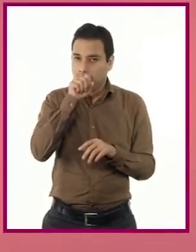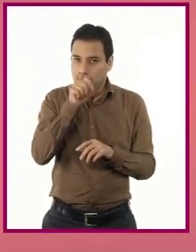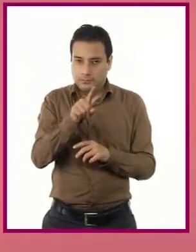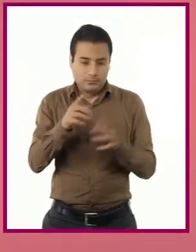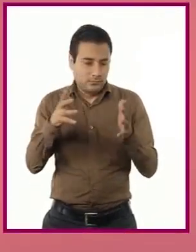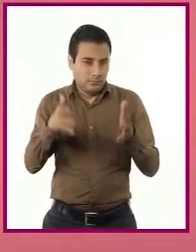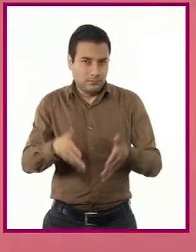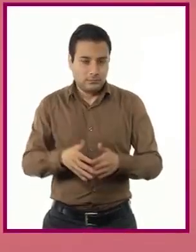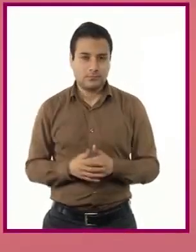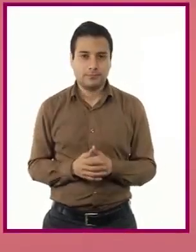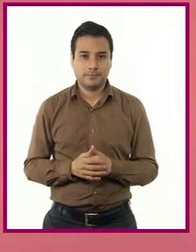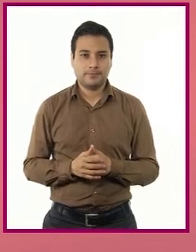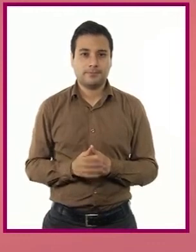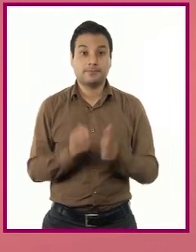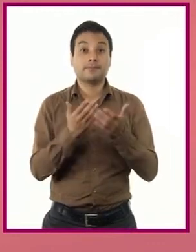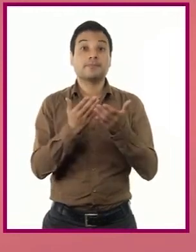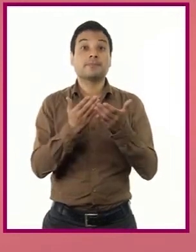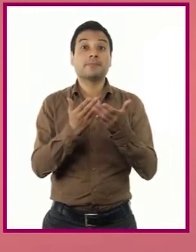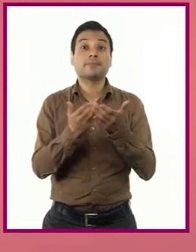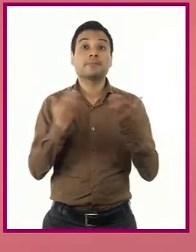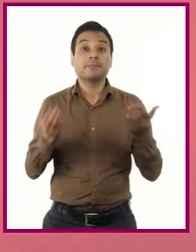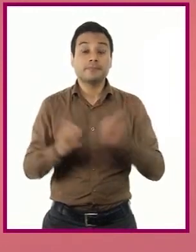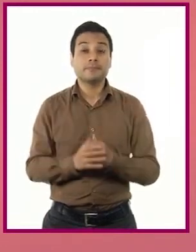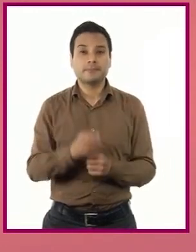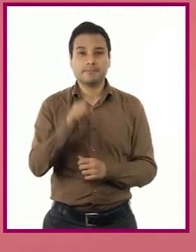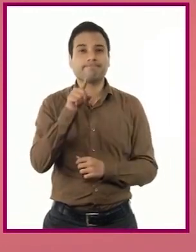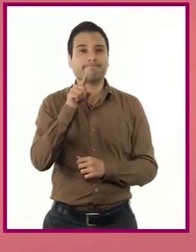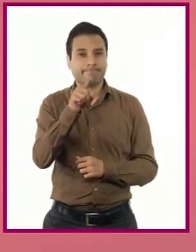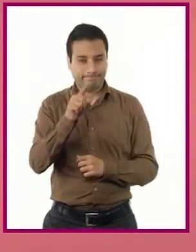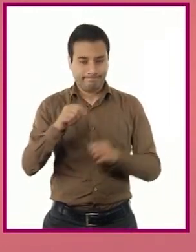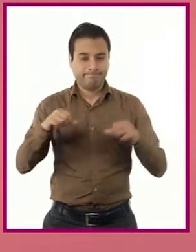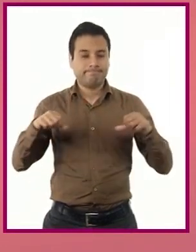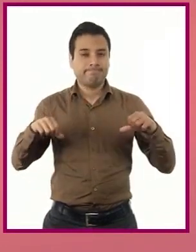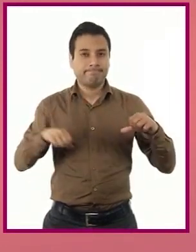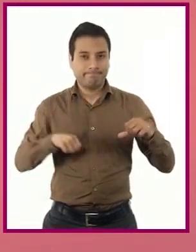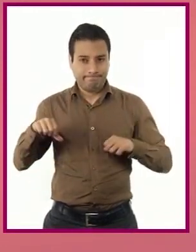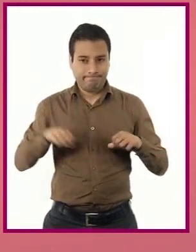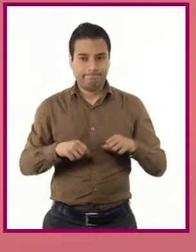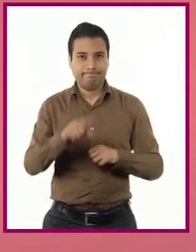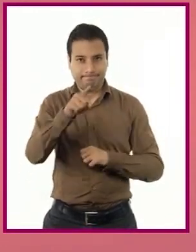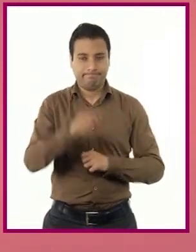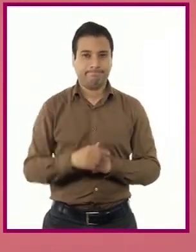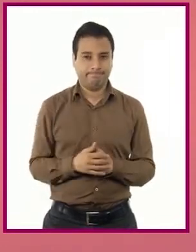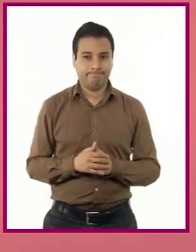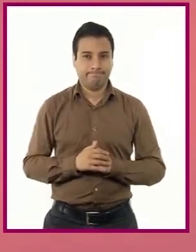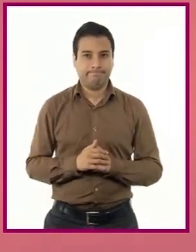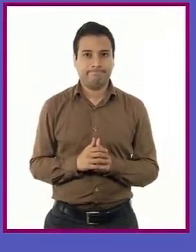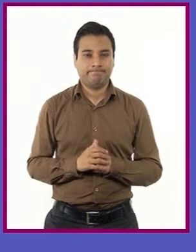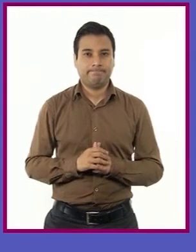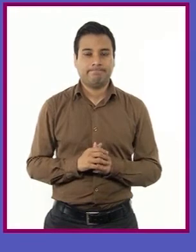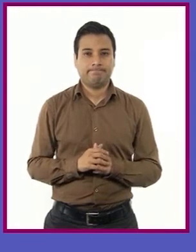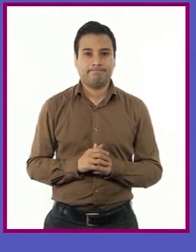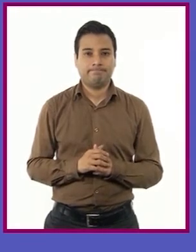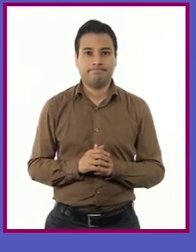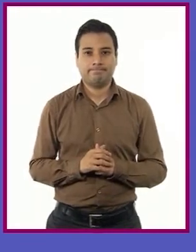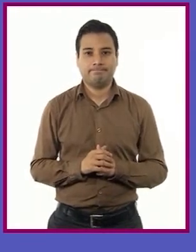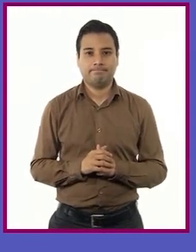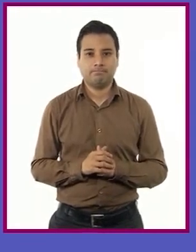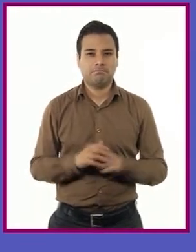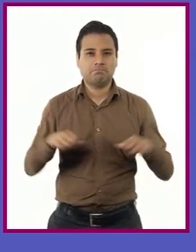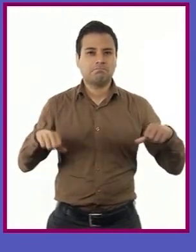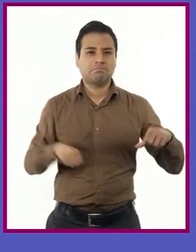mismo. Ahora les toca a ustedes. Ha llegado el momento del reto final de esta sesión. Reto